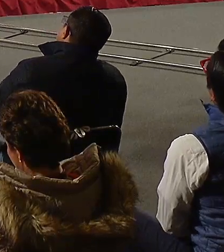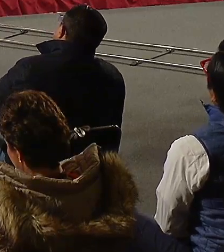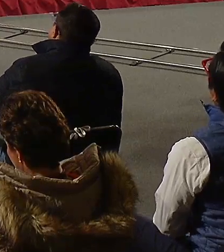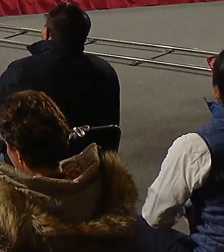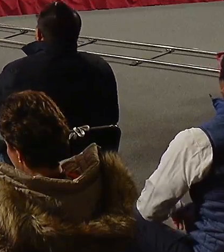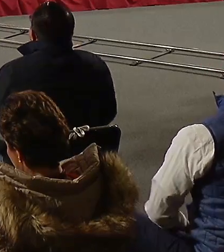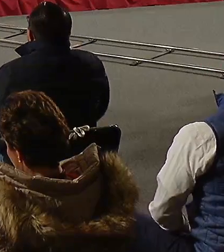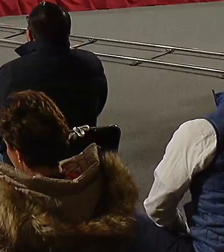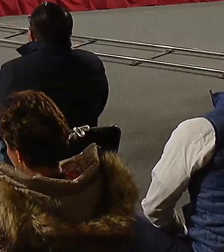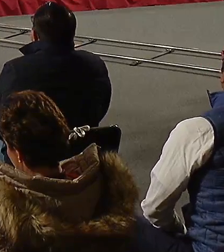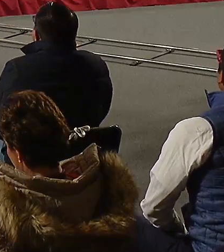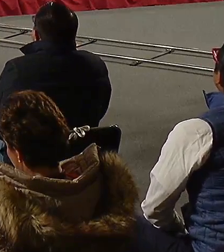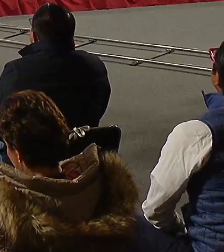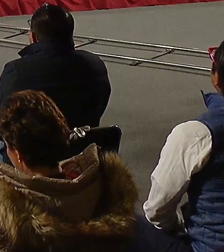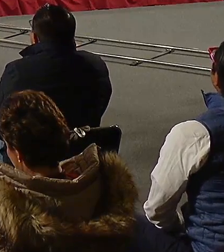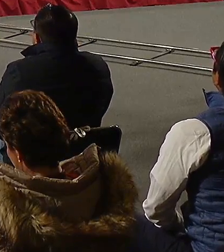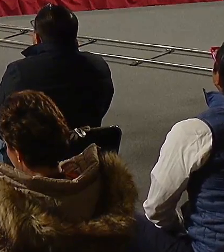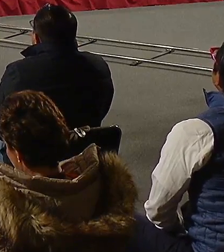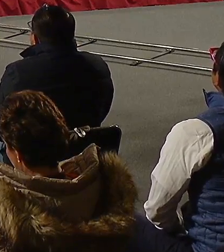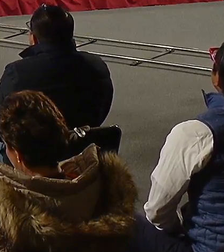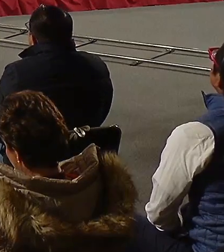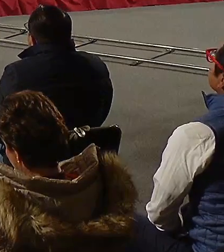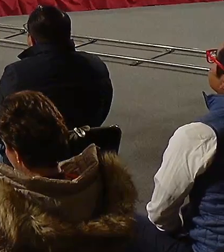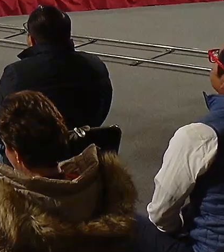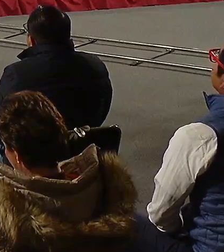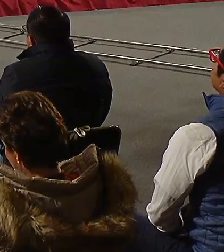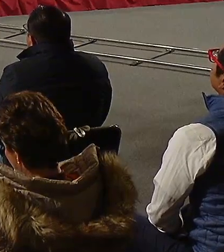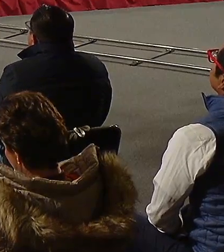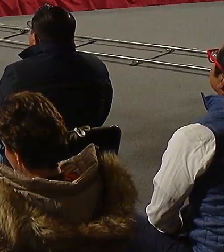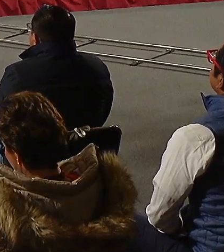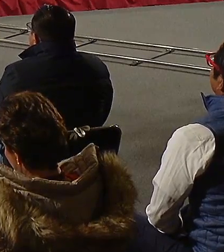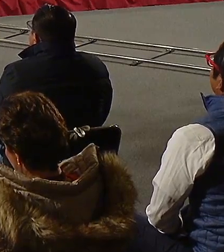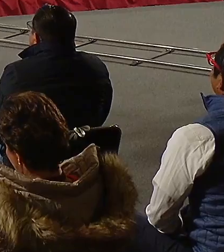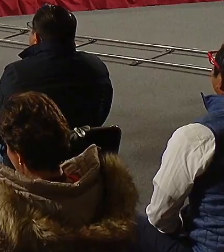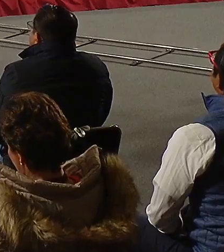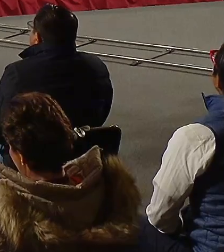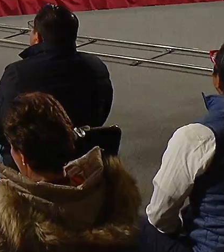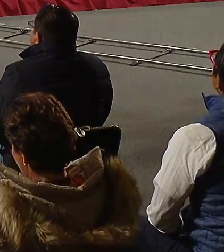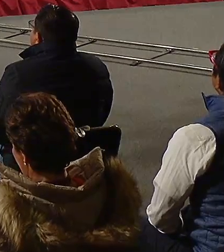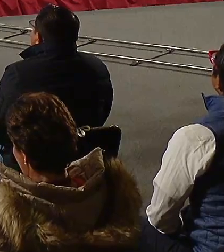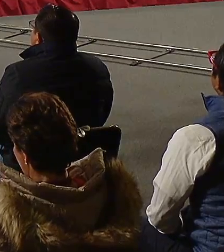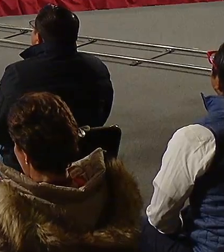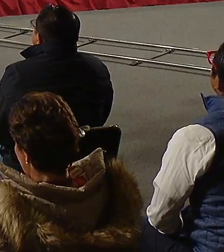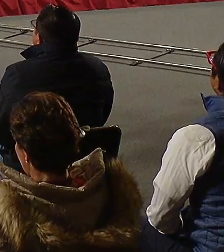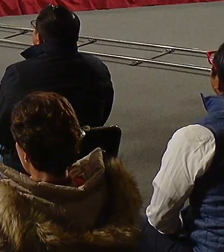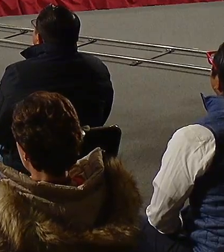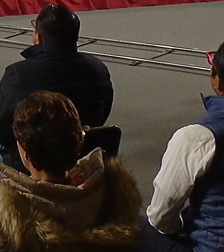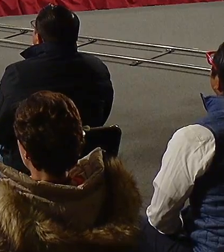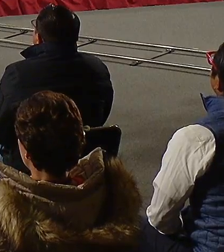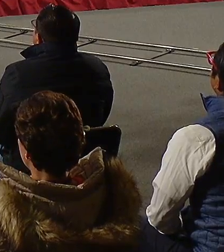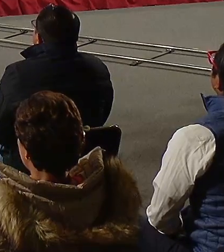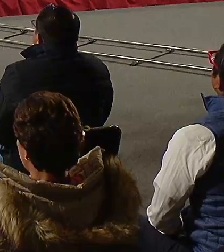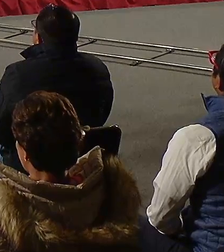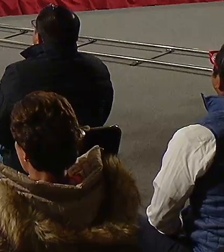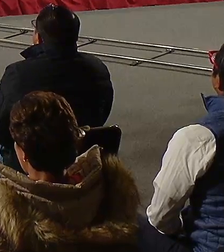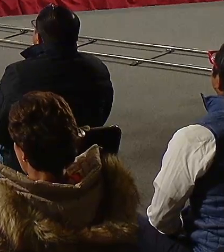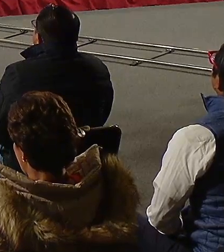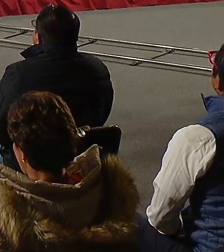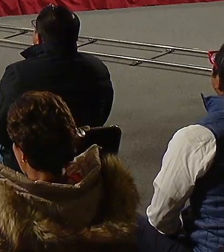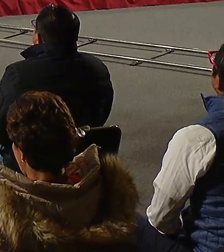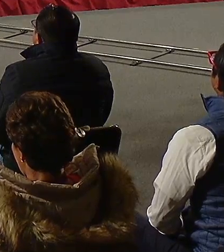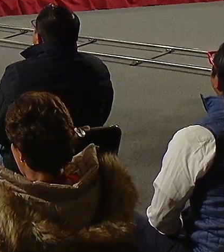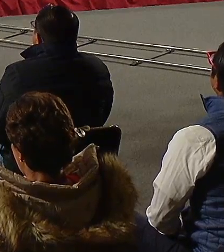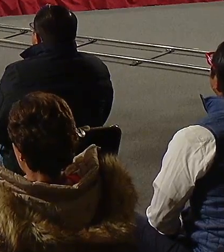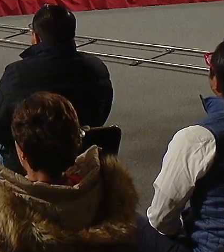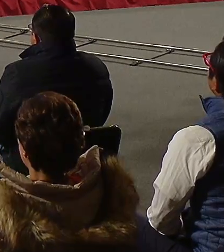en marzo se gradúan quizá la generación más grande de médicas y médicos especialistas que forma el